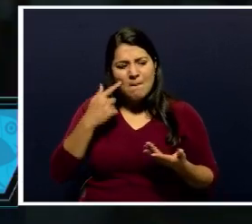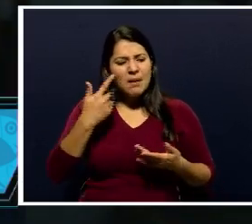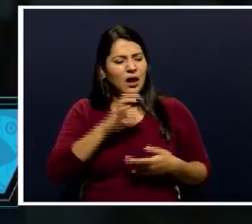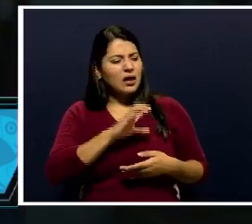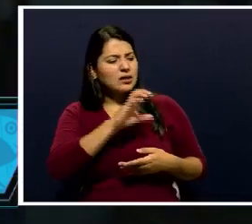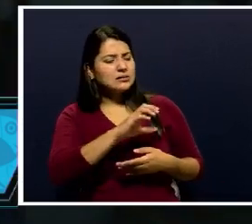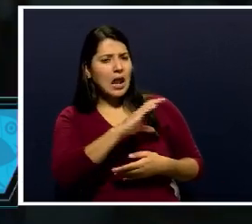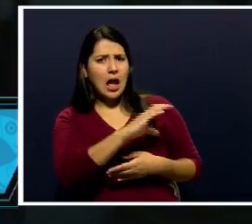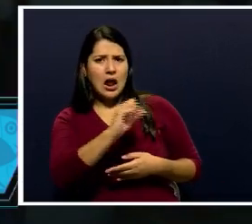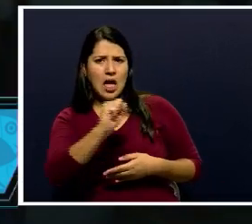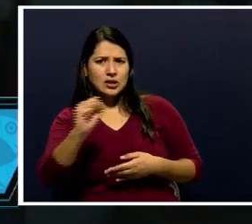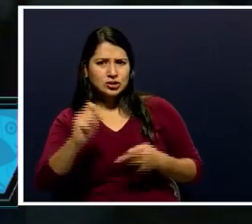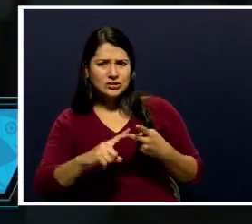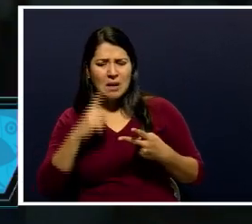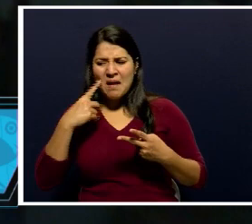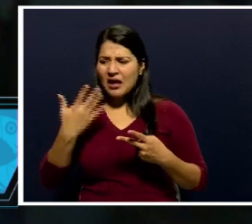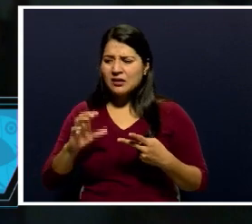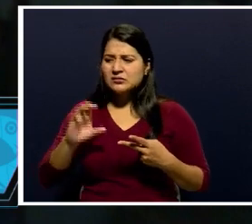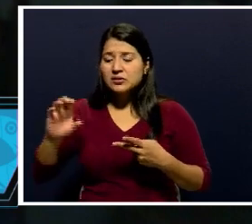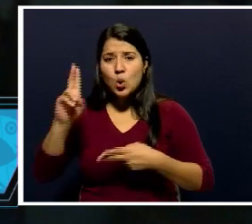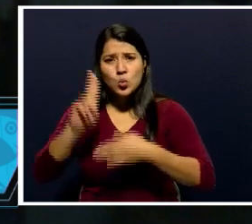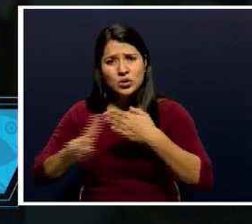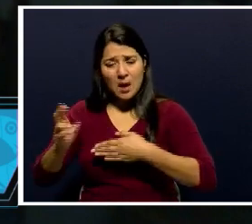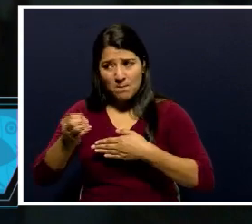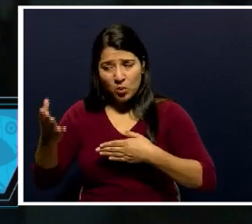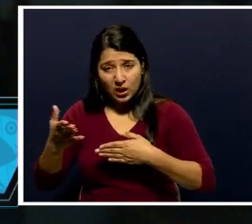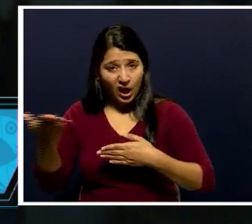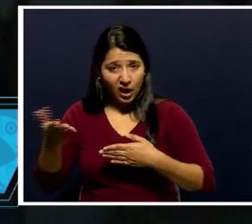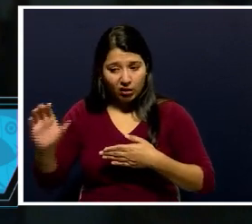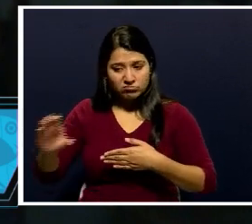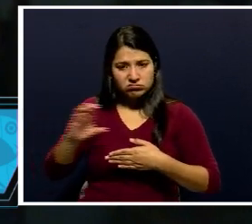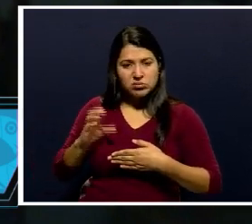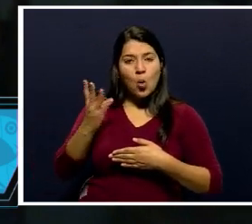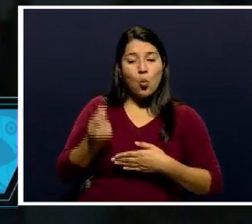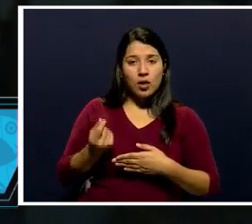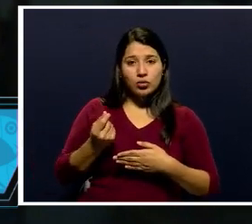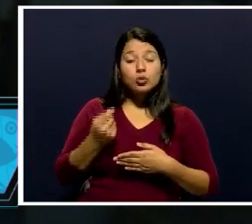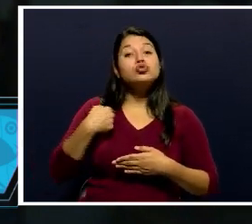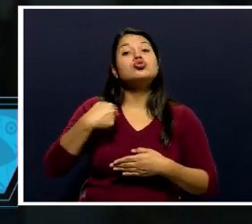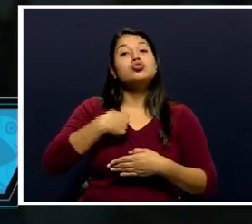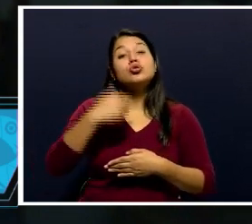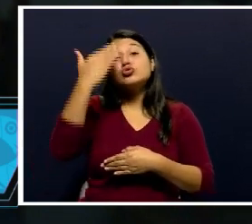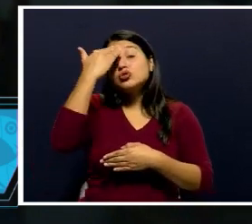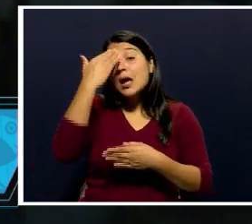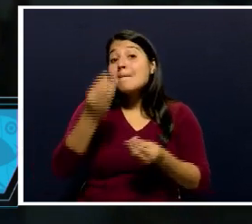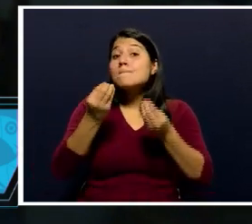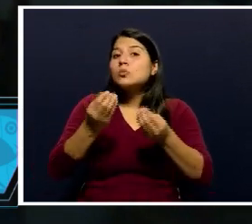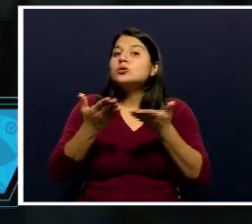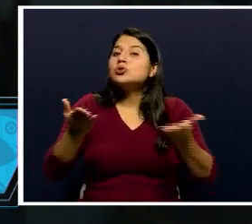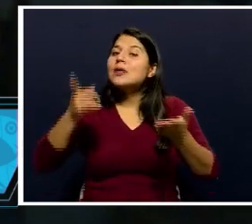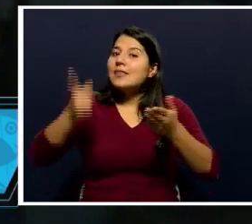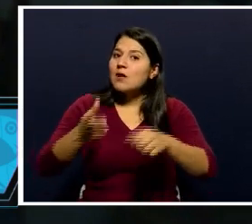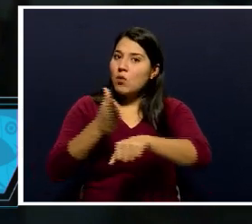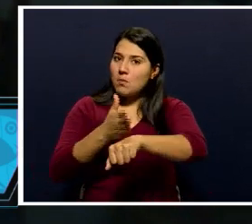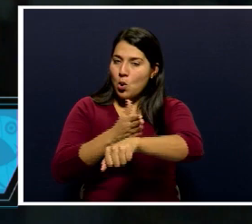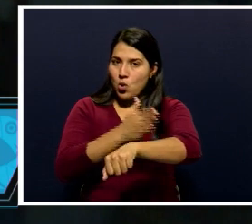Costarricense del Seguro Social. Estoy completamente de acuerdo y siempre lo he dicho que hay cosas que mejorar y que eso es una obligación ética.